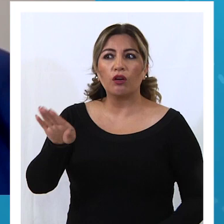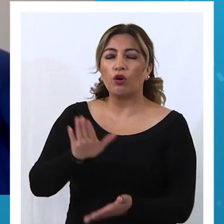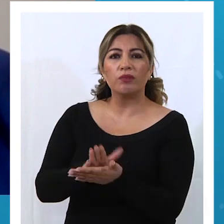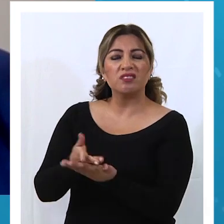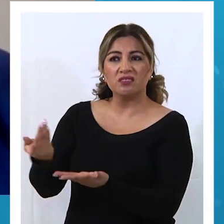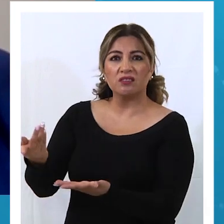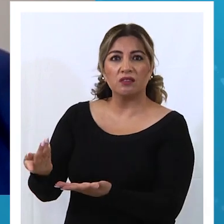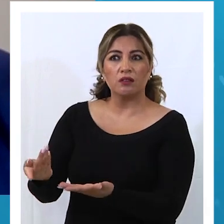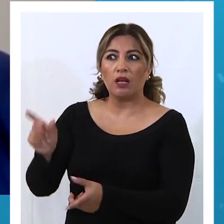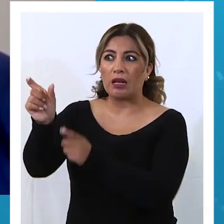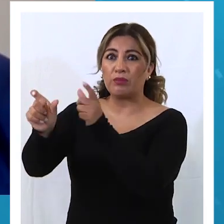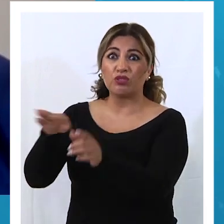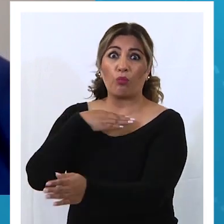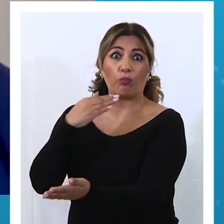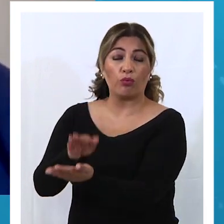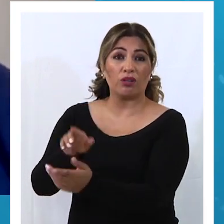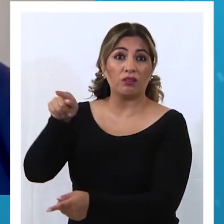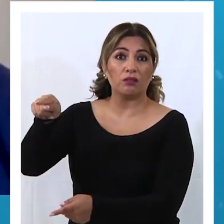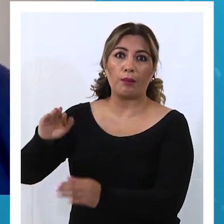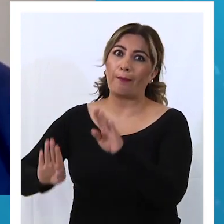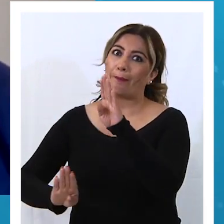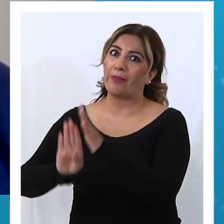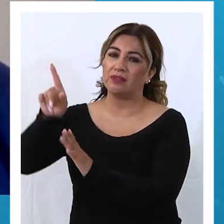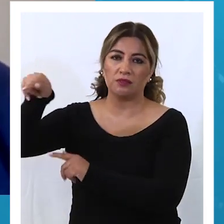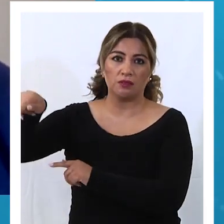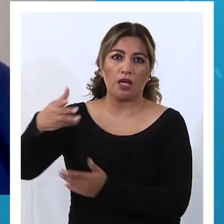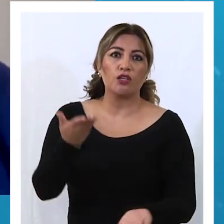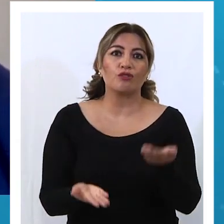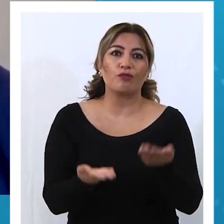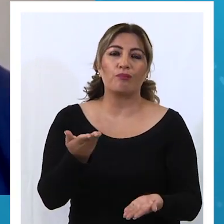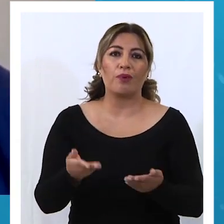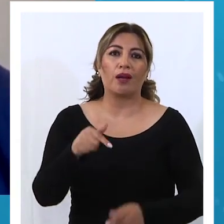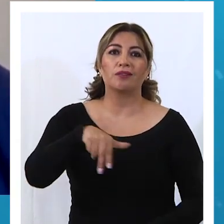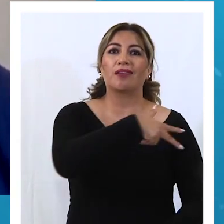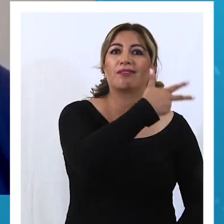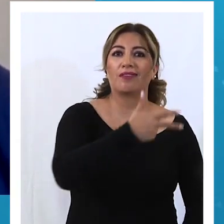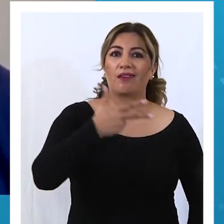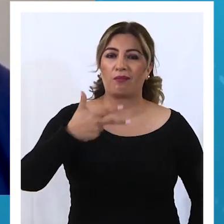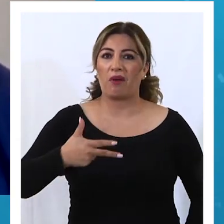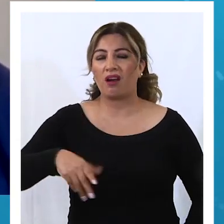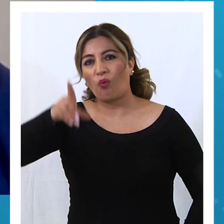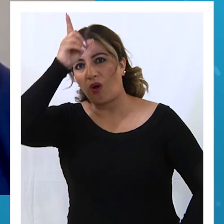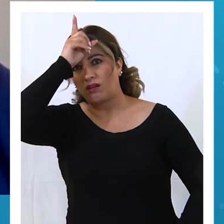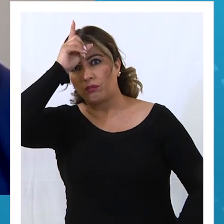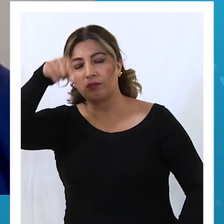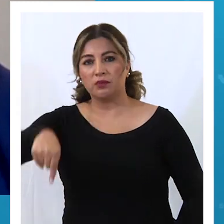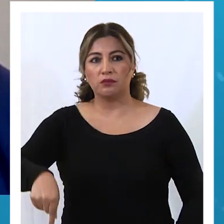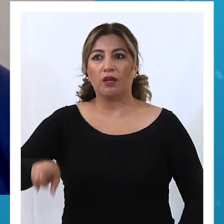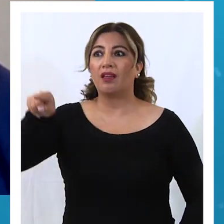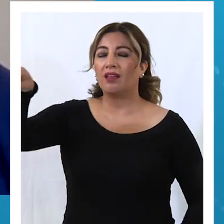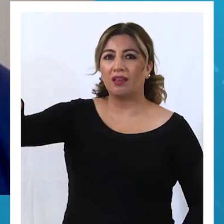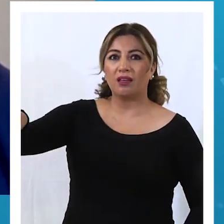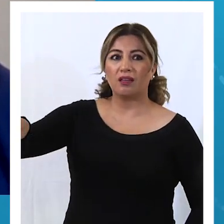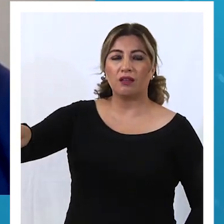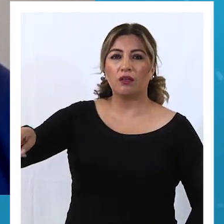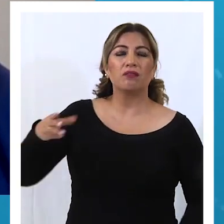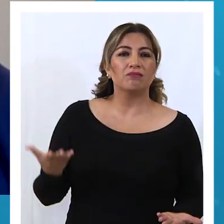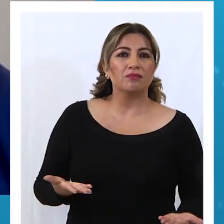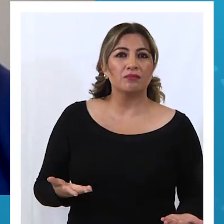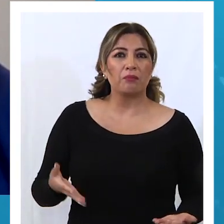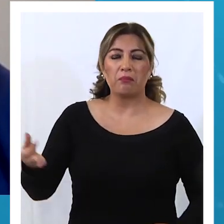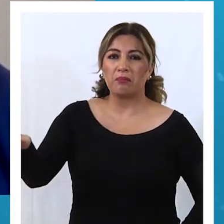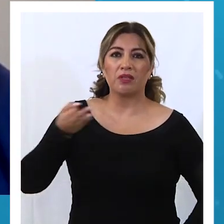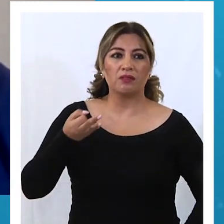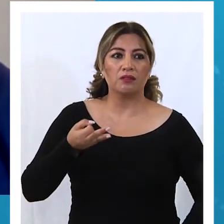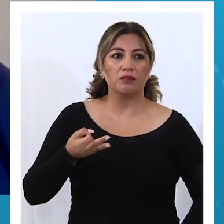si uno mira la cantidad de fallecidos, es más alta que los que uno observa en Dinamarca o en Alemania, pero ellos tienen una defensa muy buena. Ellos